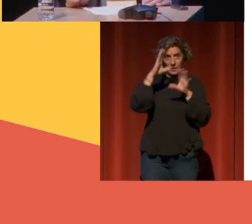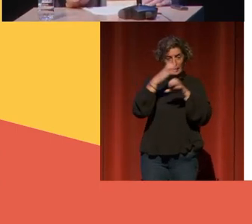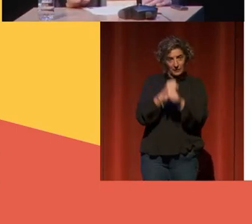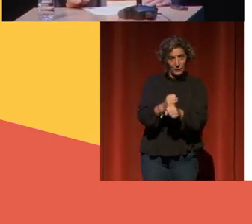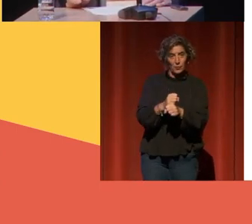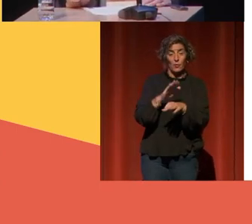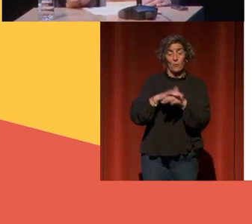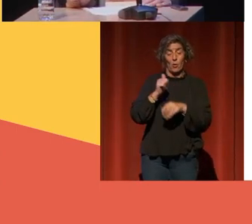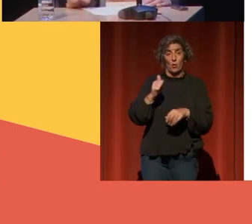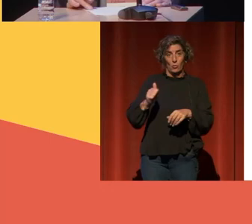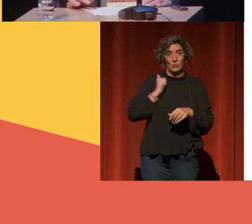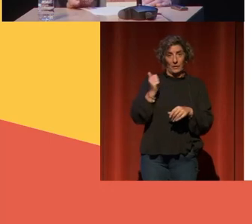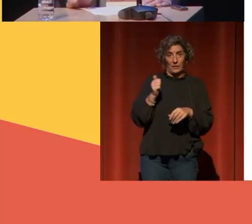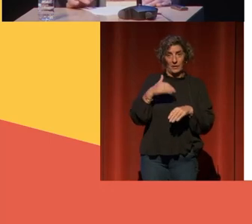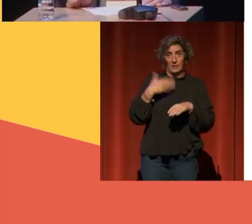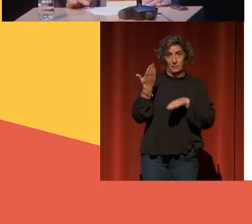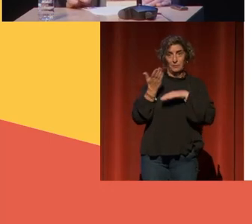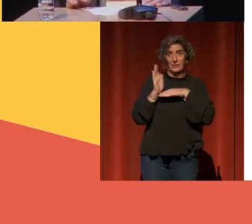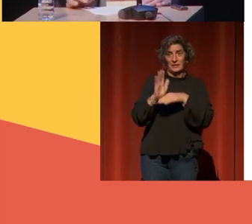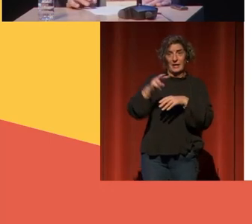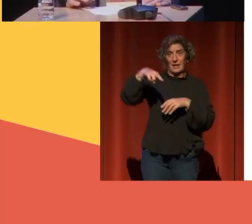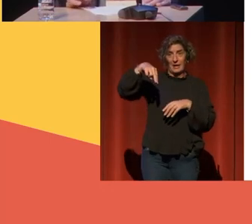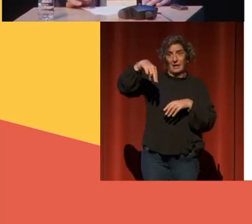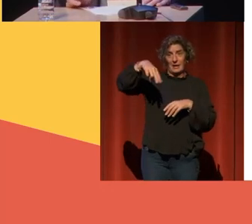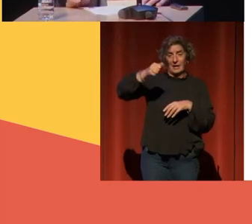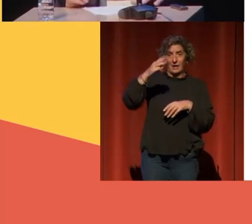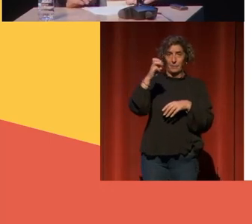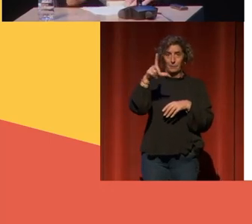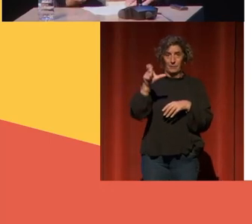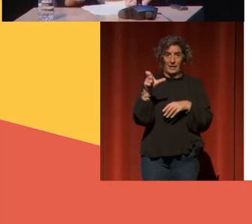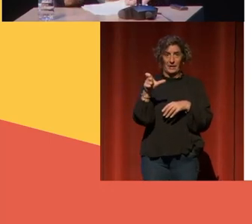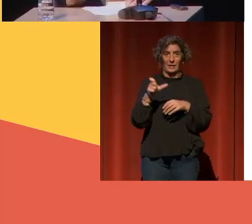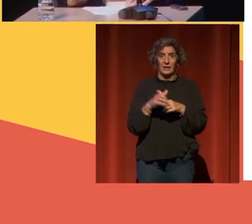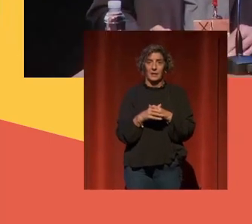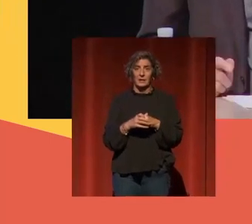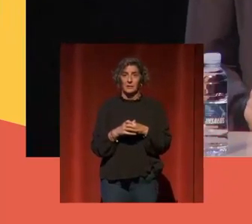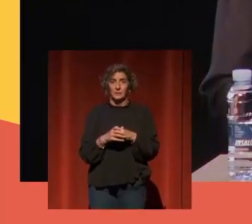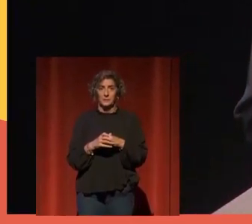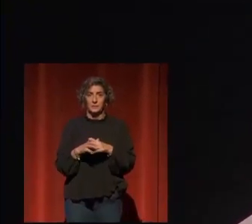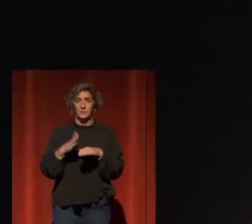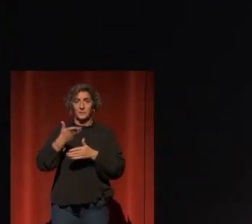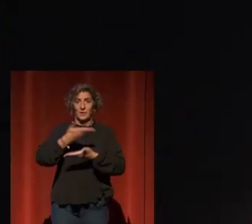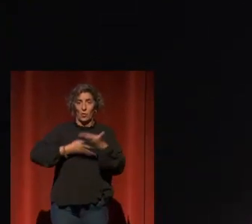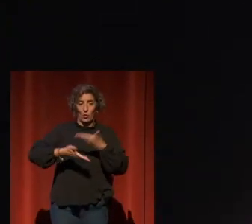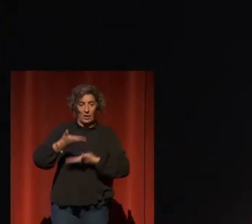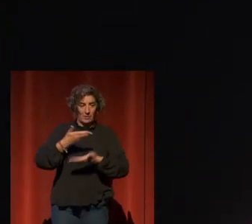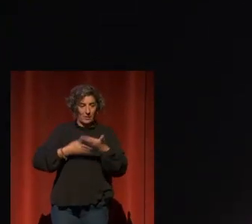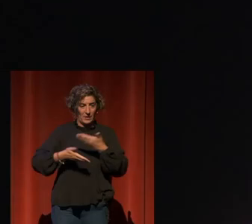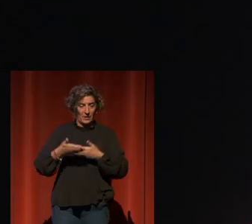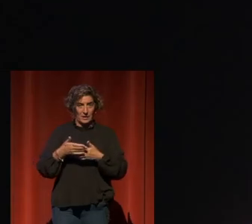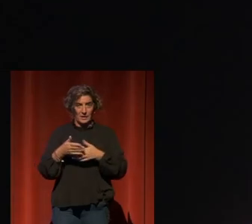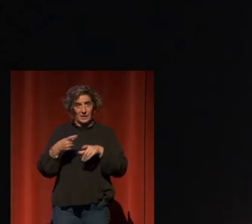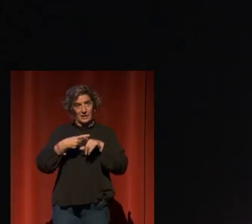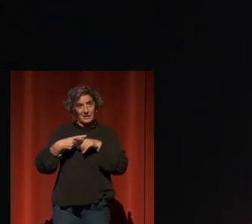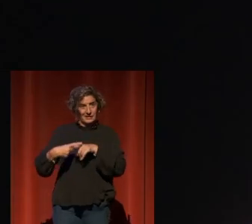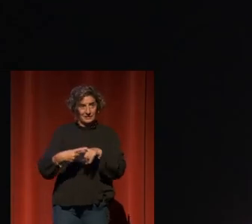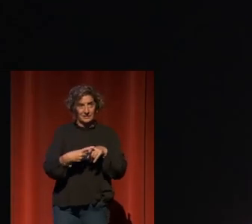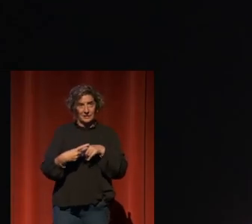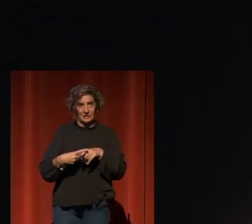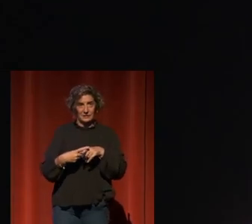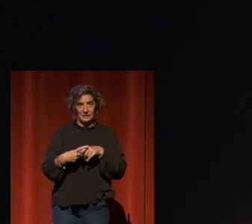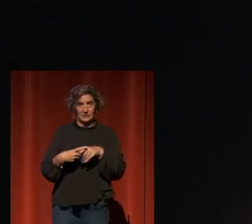la oportunidad de presentar naple y la colaboración entre las